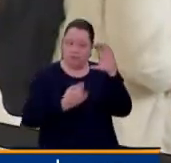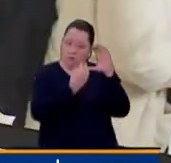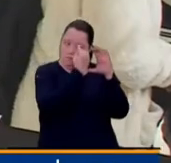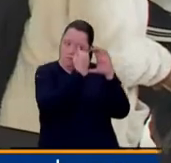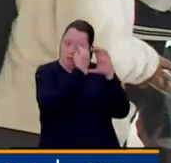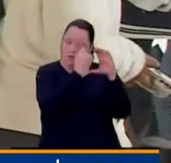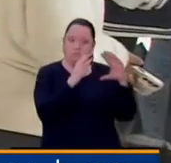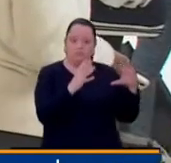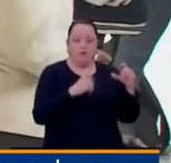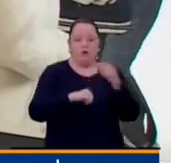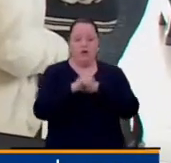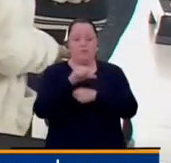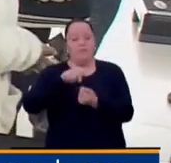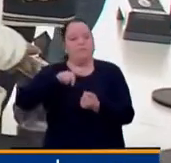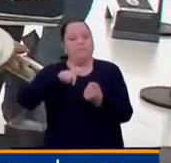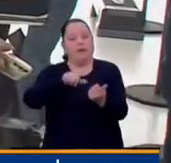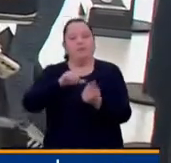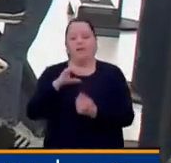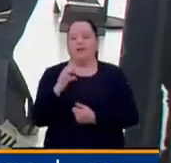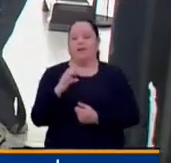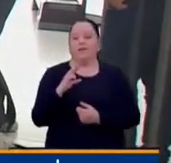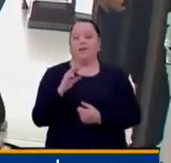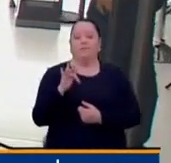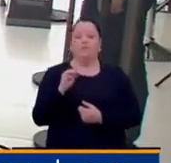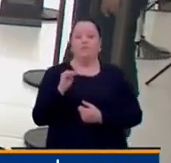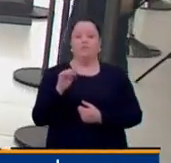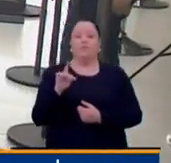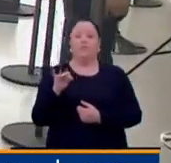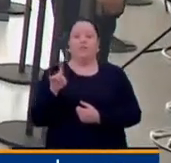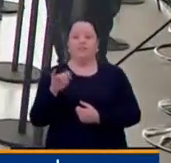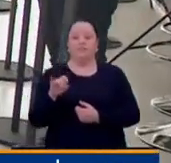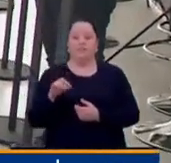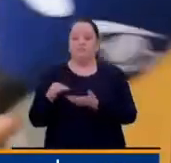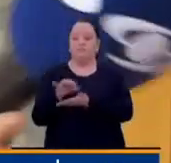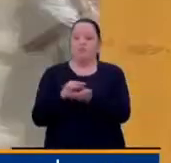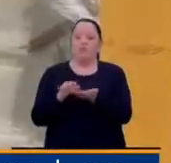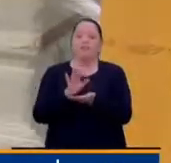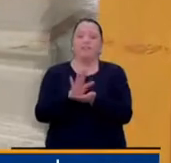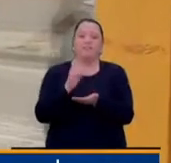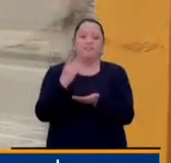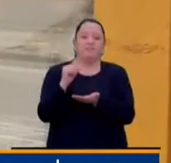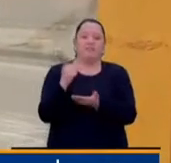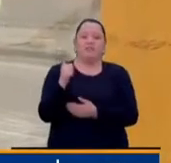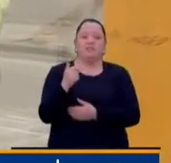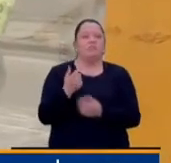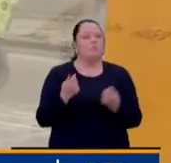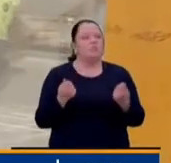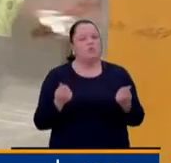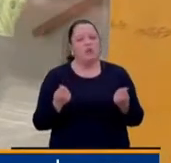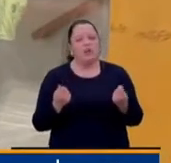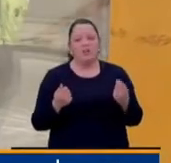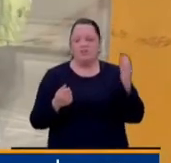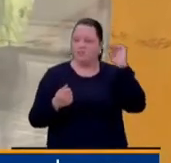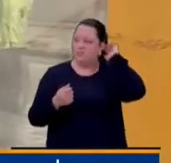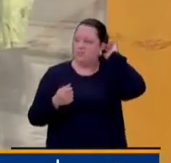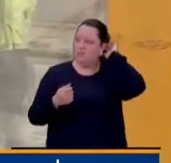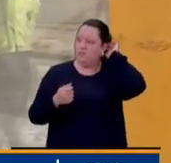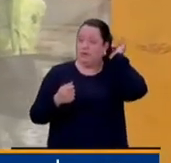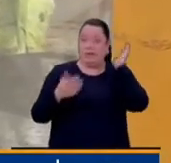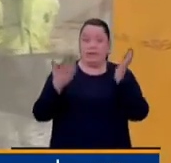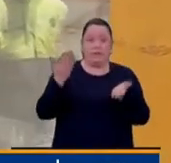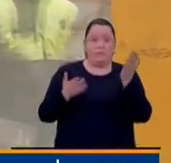a cambio un pago en criptomonedas. 10 monedas. ¿Cuánto vale? Según lo que está